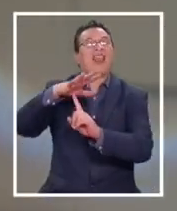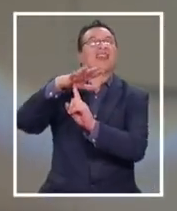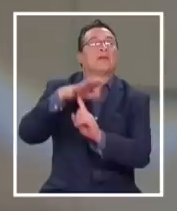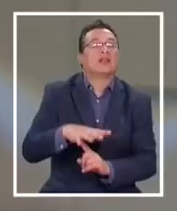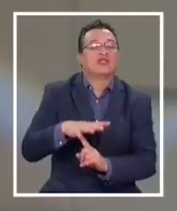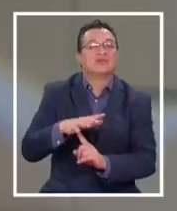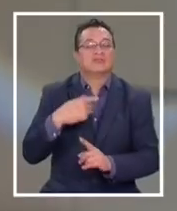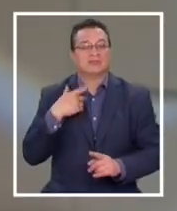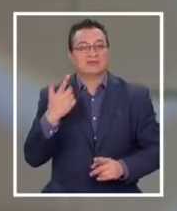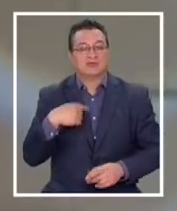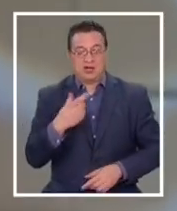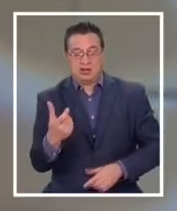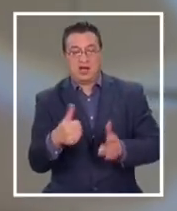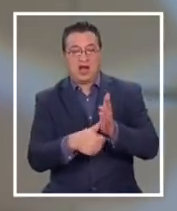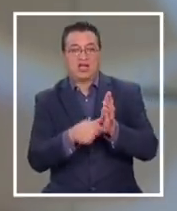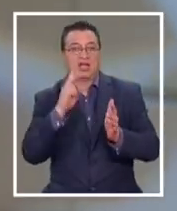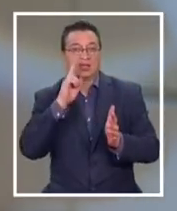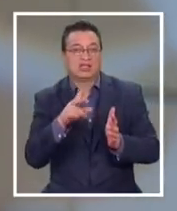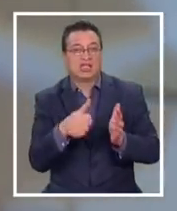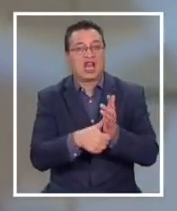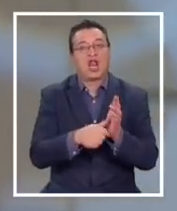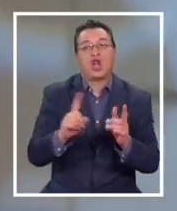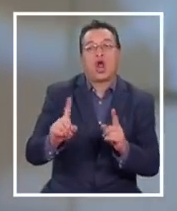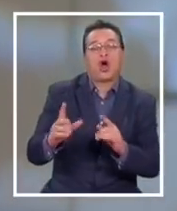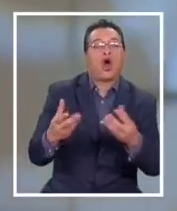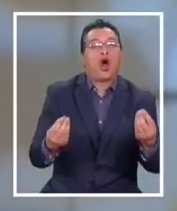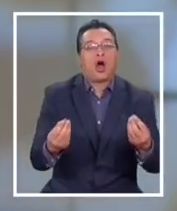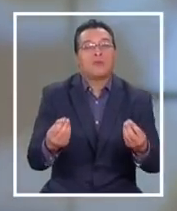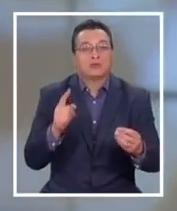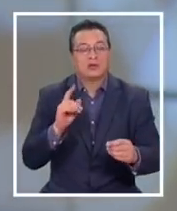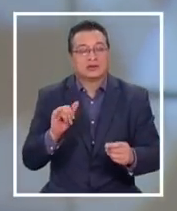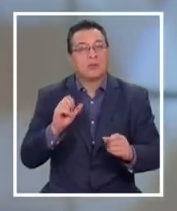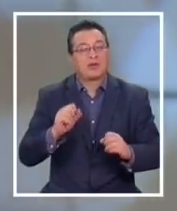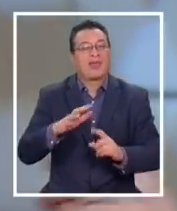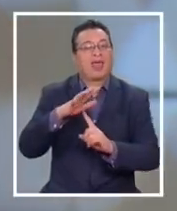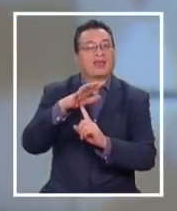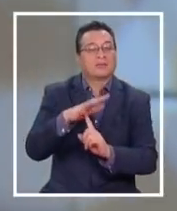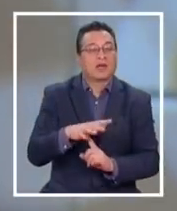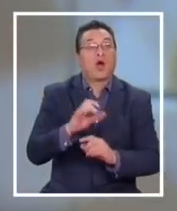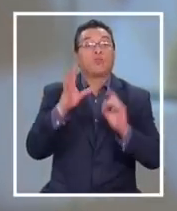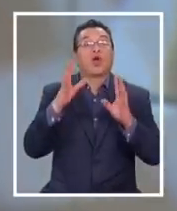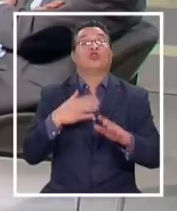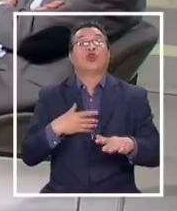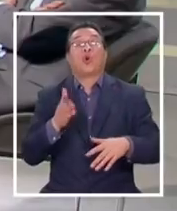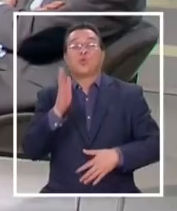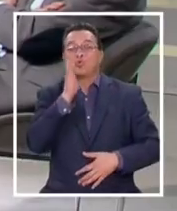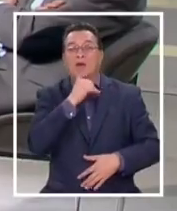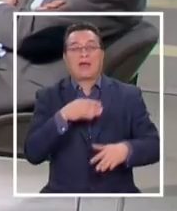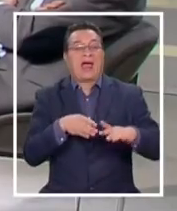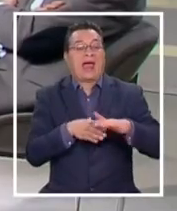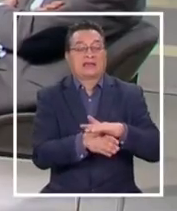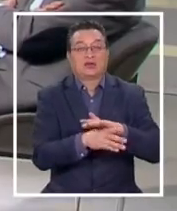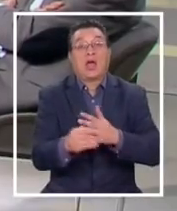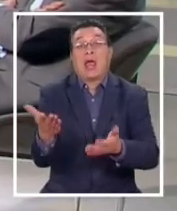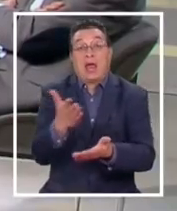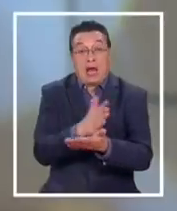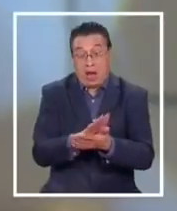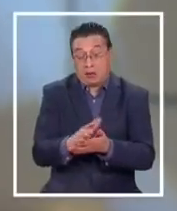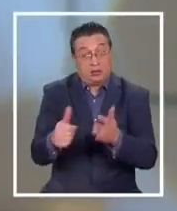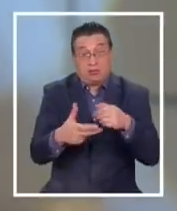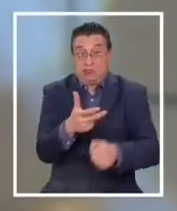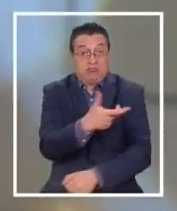ser discriminatorio. Pero desde mi perspectiva es discriminatorio si es que yo no pudiera acceder a la vacuna, si es que la vacuna no fuera gratuita, por